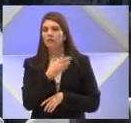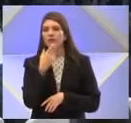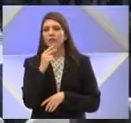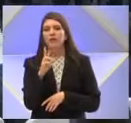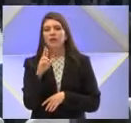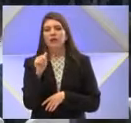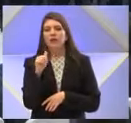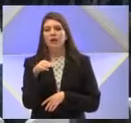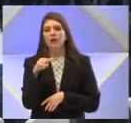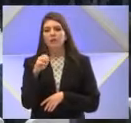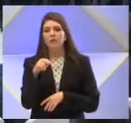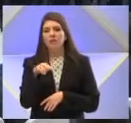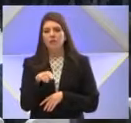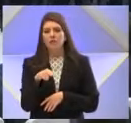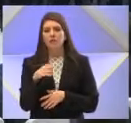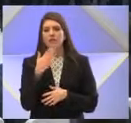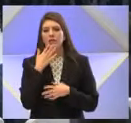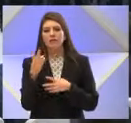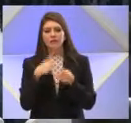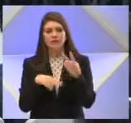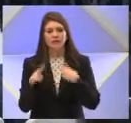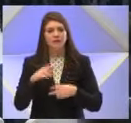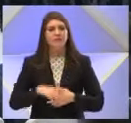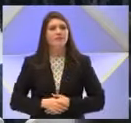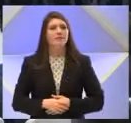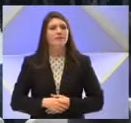rodríguez bienvenidos remonte